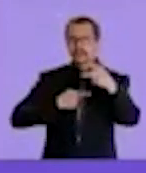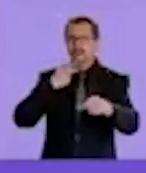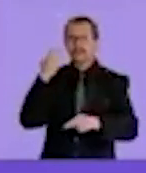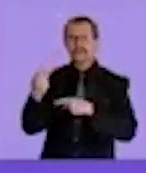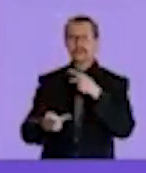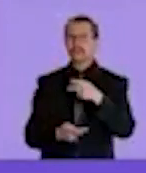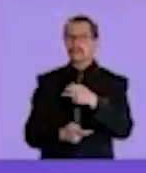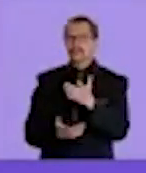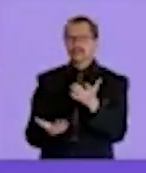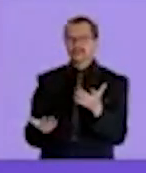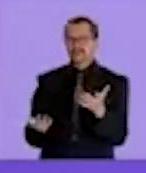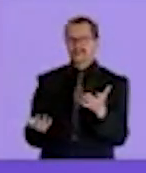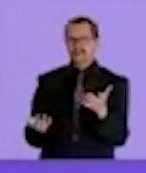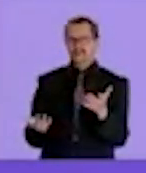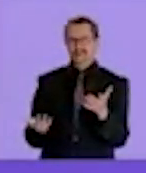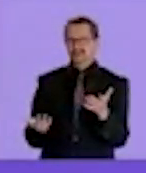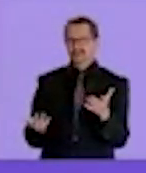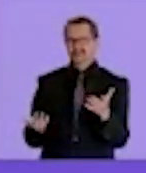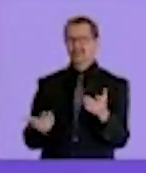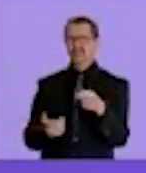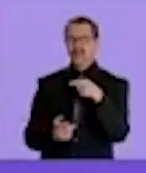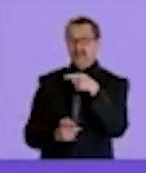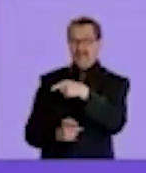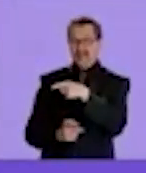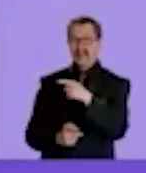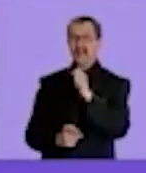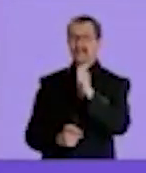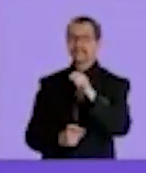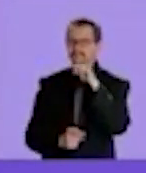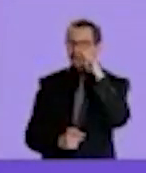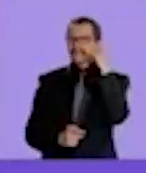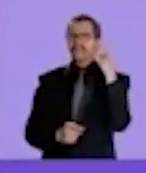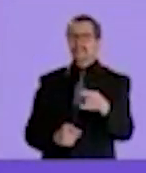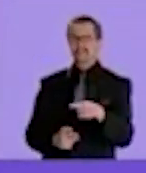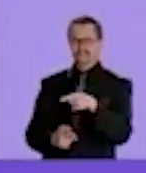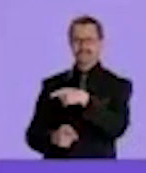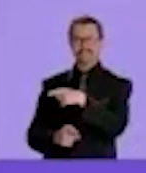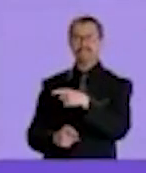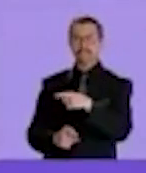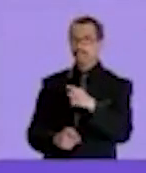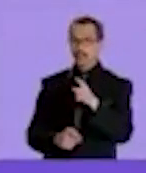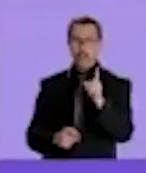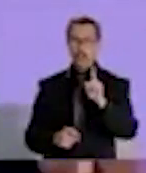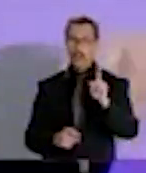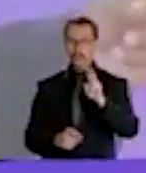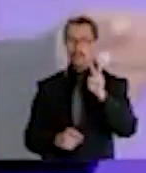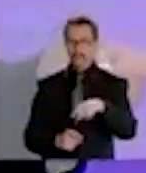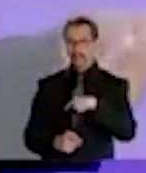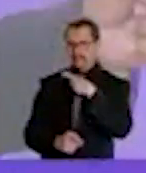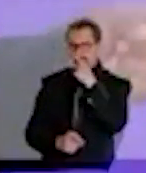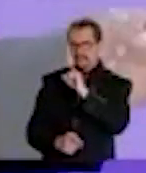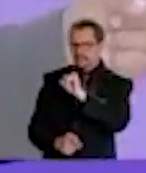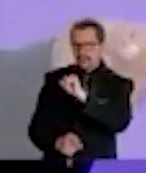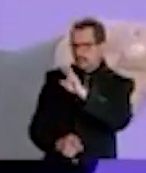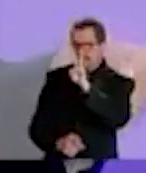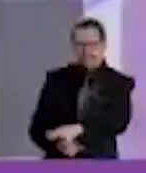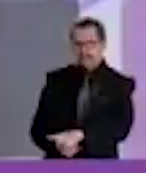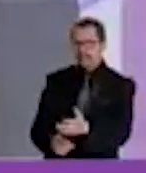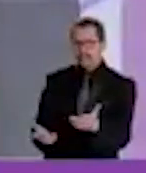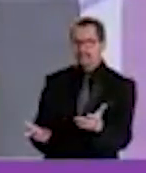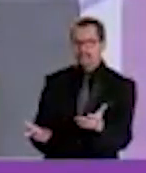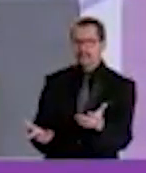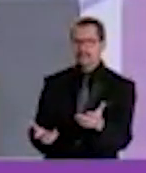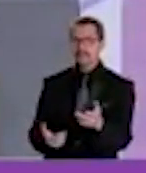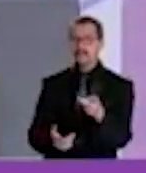y canallita este no estoy diciendo la verdad este los dos anaya y